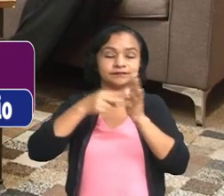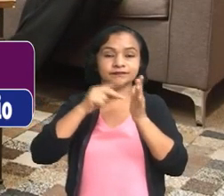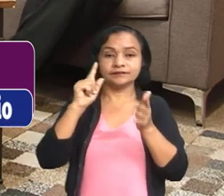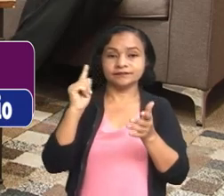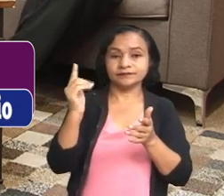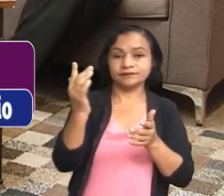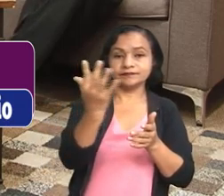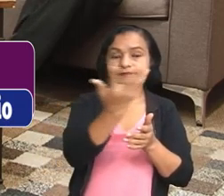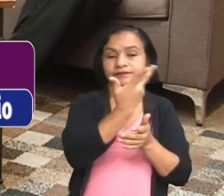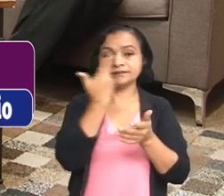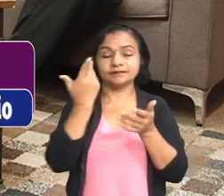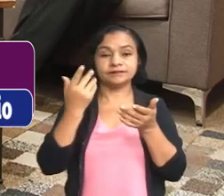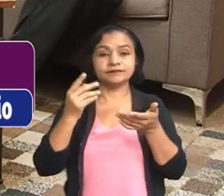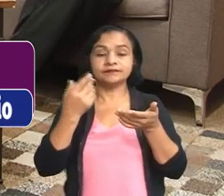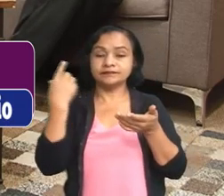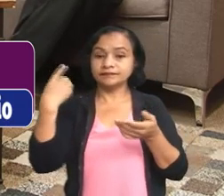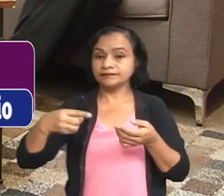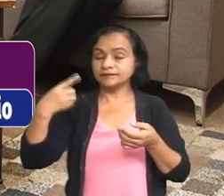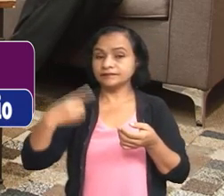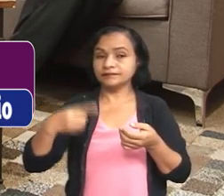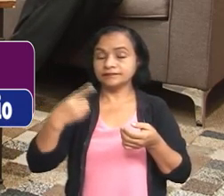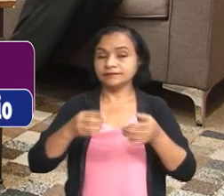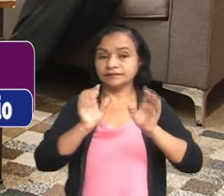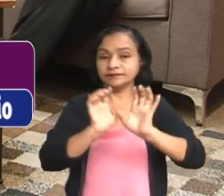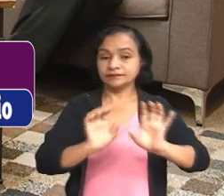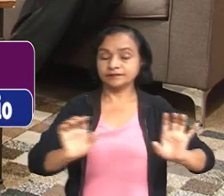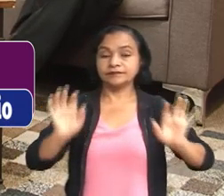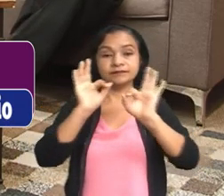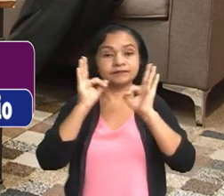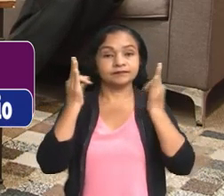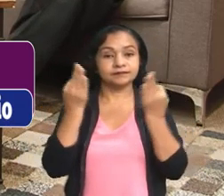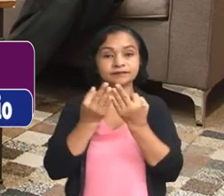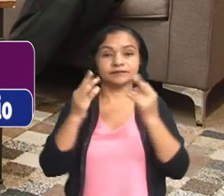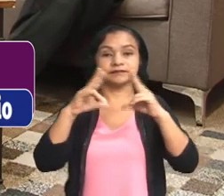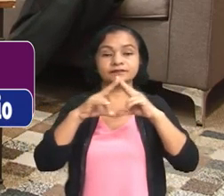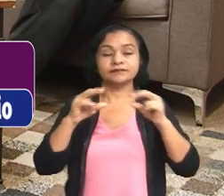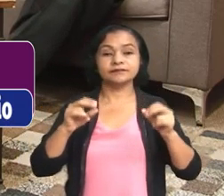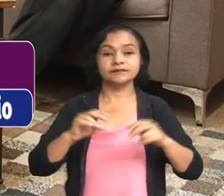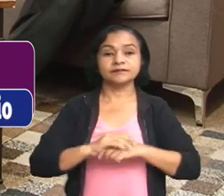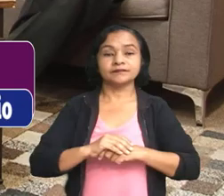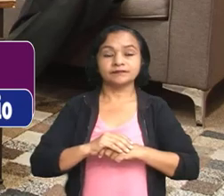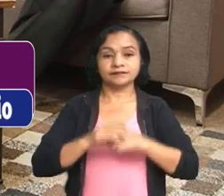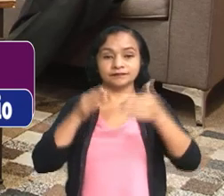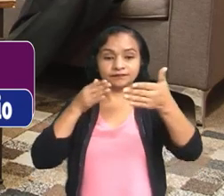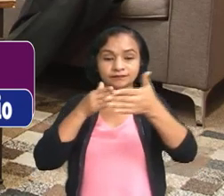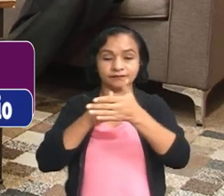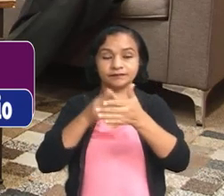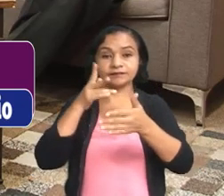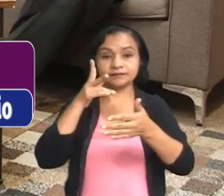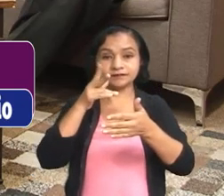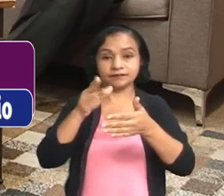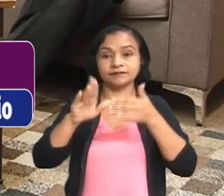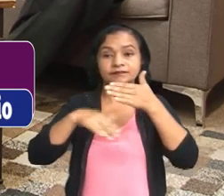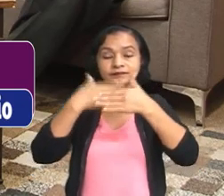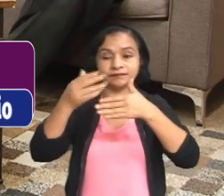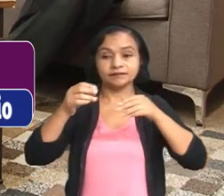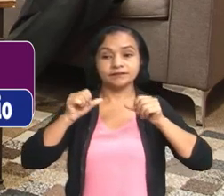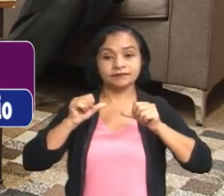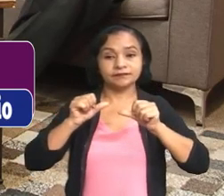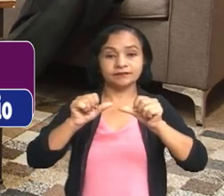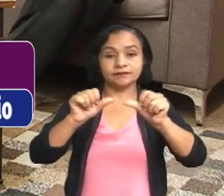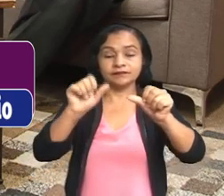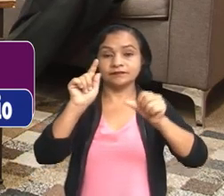sin duda alguna implica restitución de derechos de la niñez y las familias nicaragüenses. Así es. Tenemos que hacer una pausa, pero al volver quisiera que habláramos de eso,